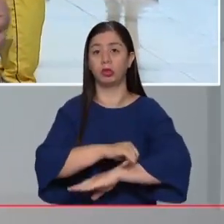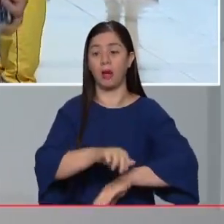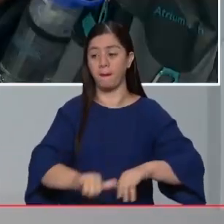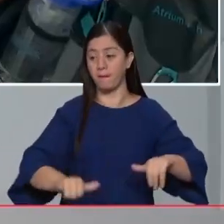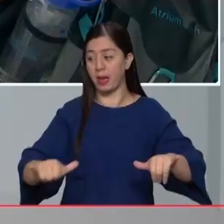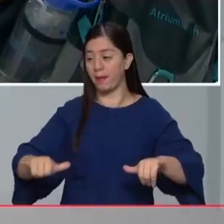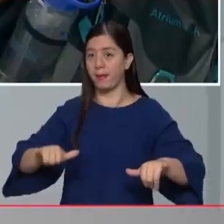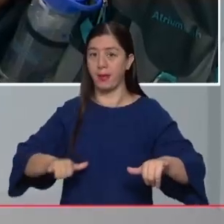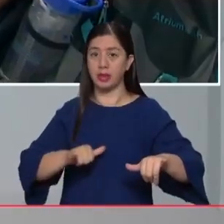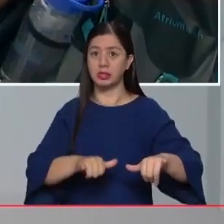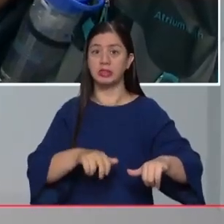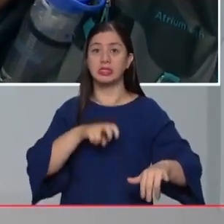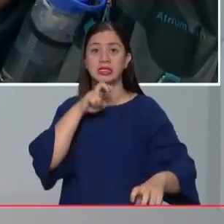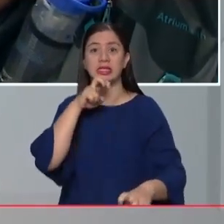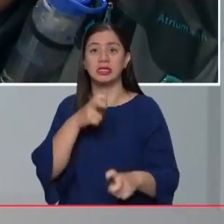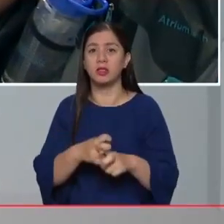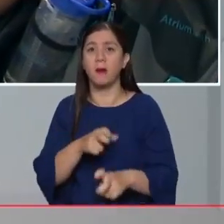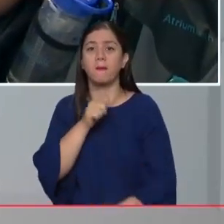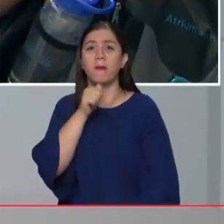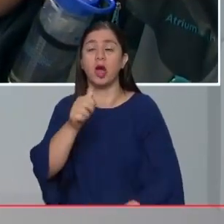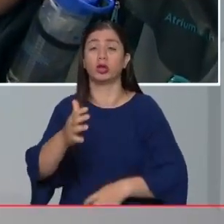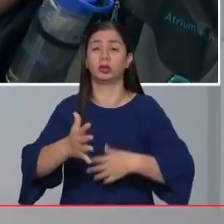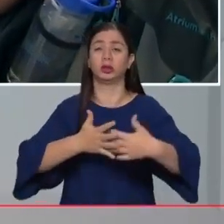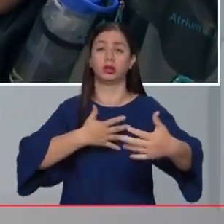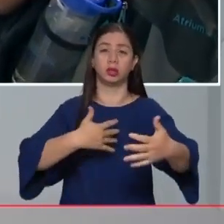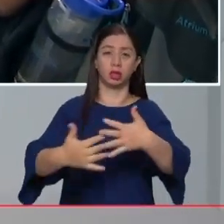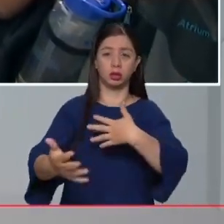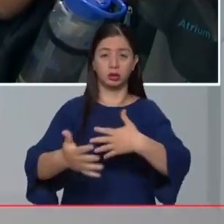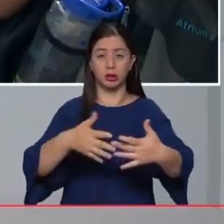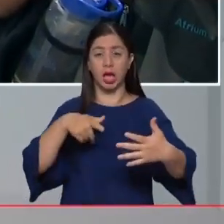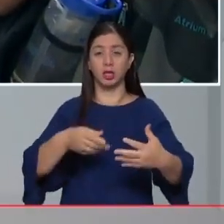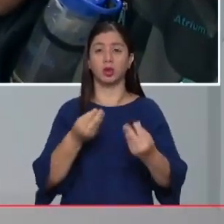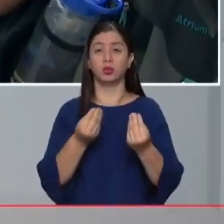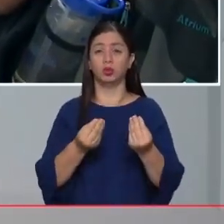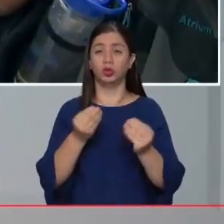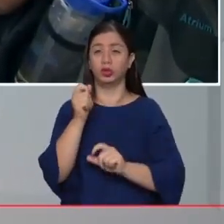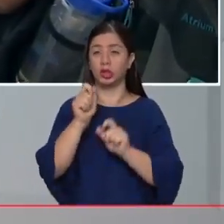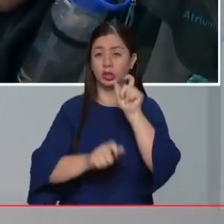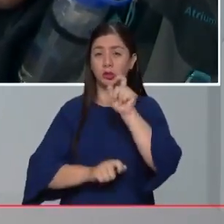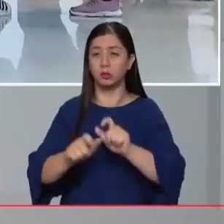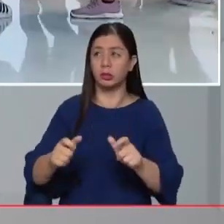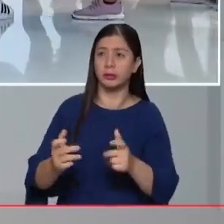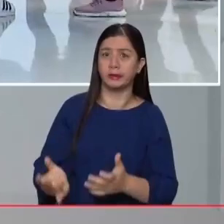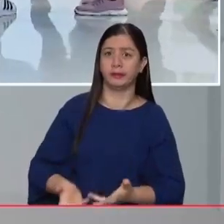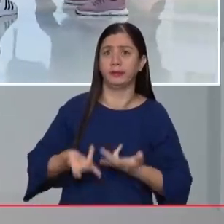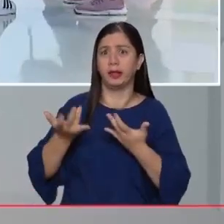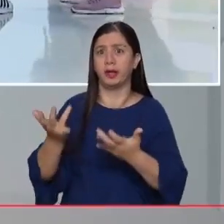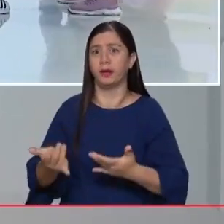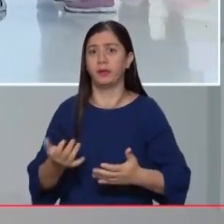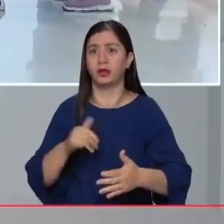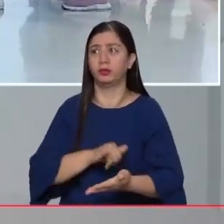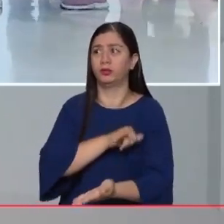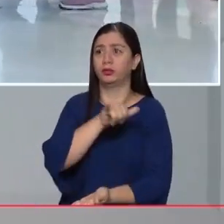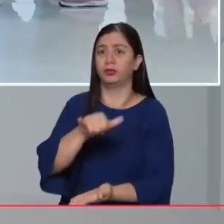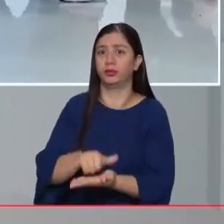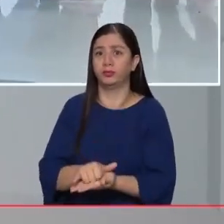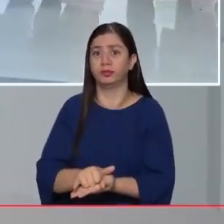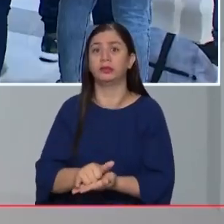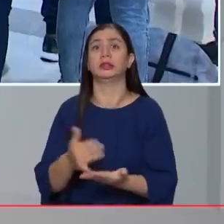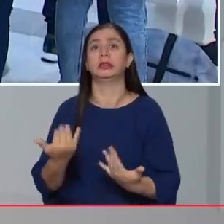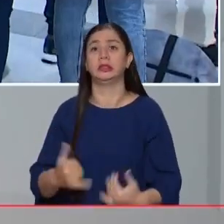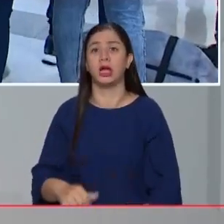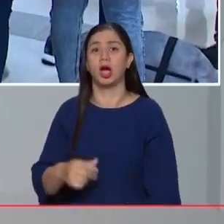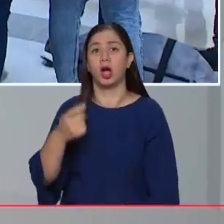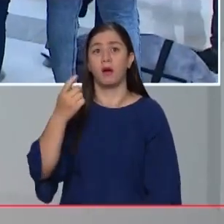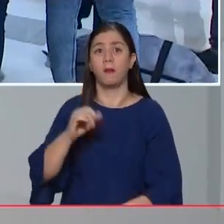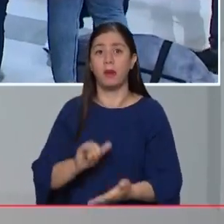La situación más compleja se registra en San Andrés, donde muchas personas esperan poder salir de la isla. Y es que llevan varios